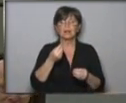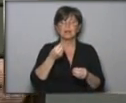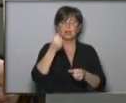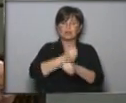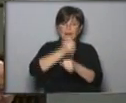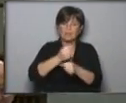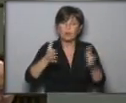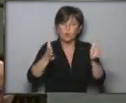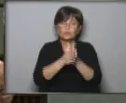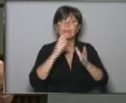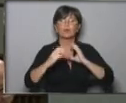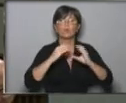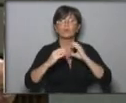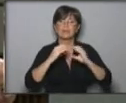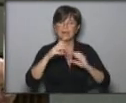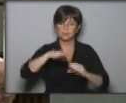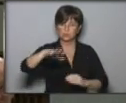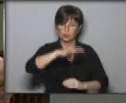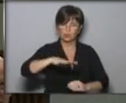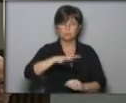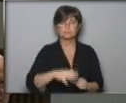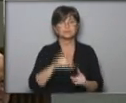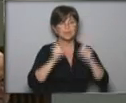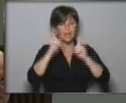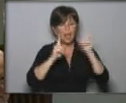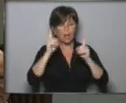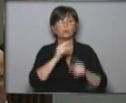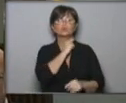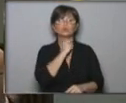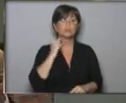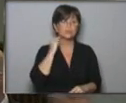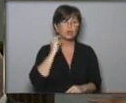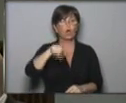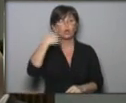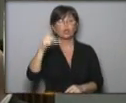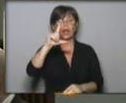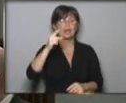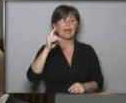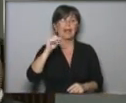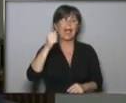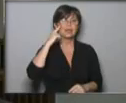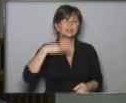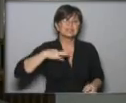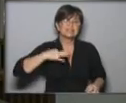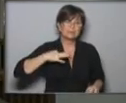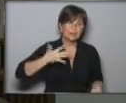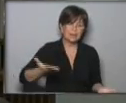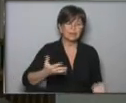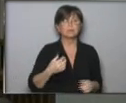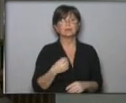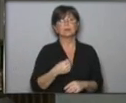campo de la comunicación. Algunos son sacerdotes, otros laicos, en los distintos